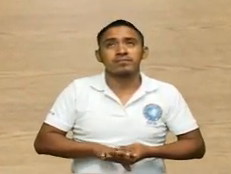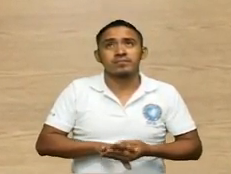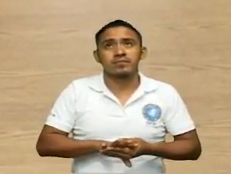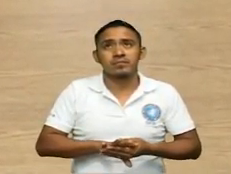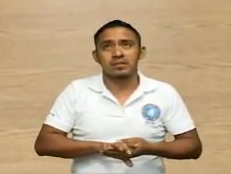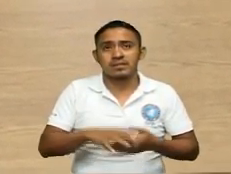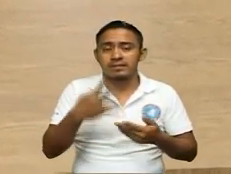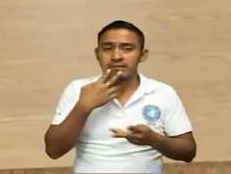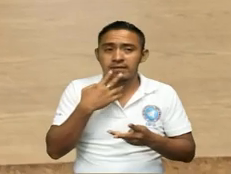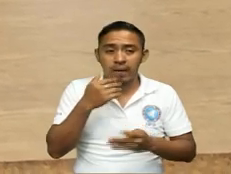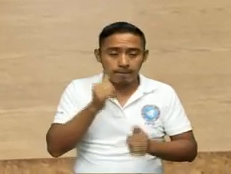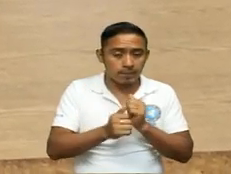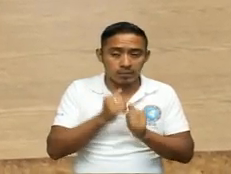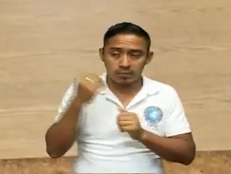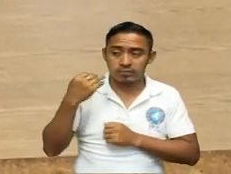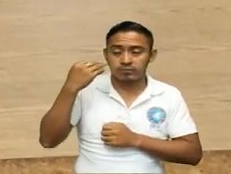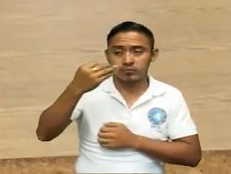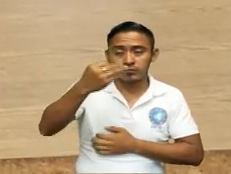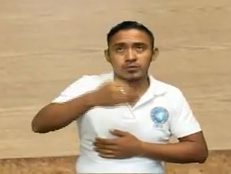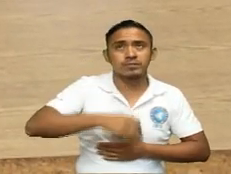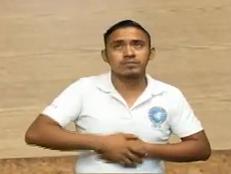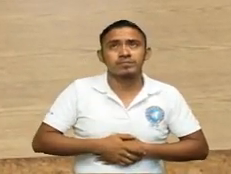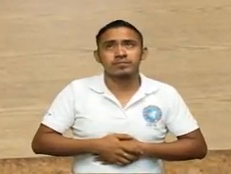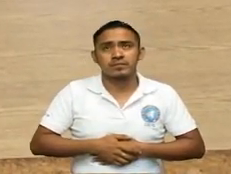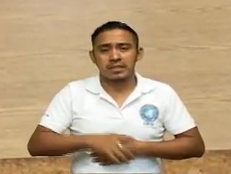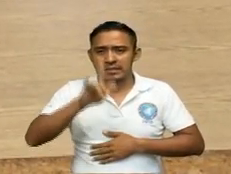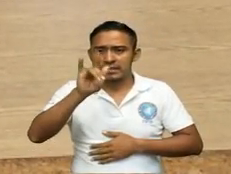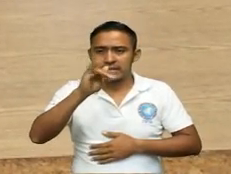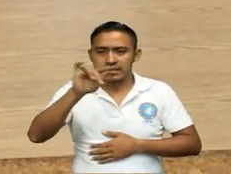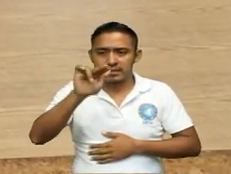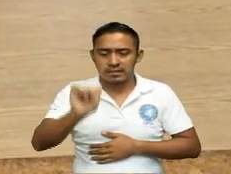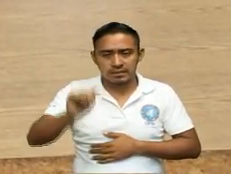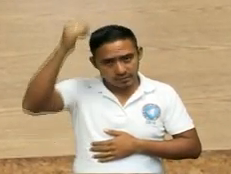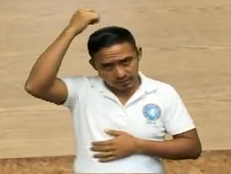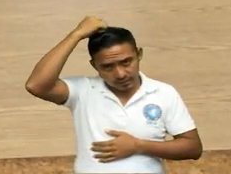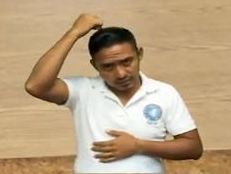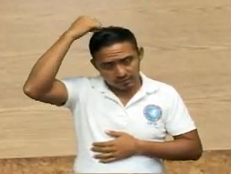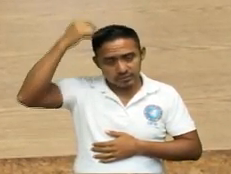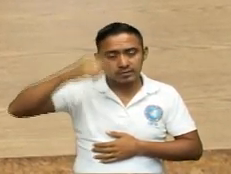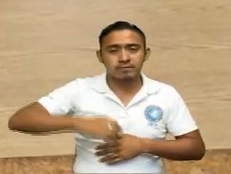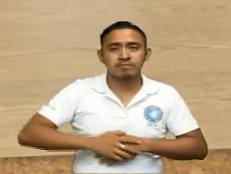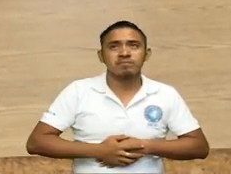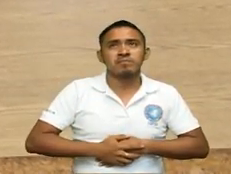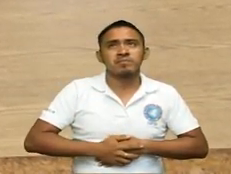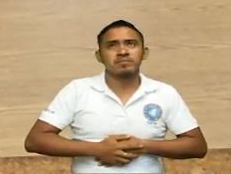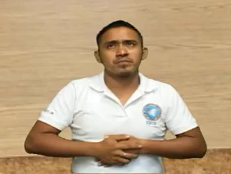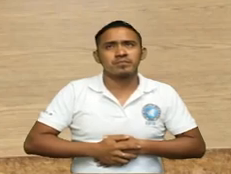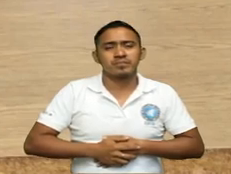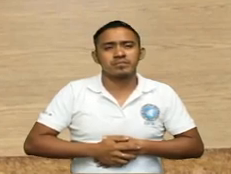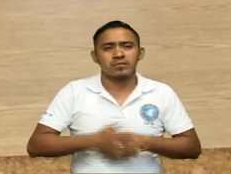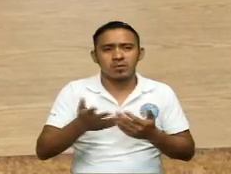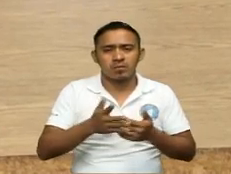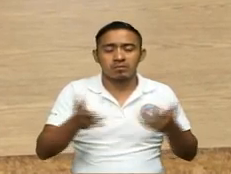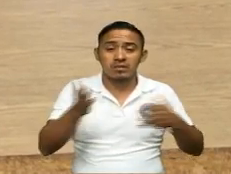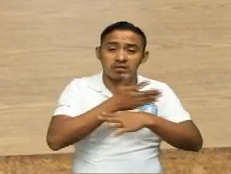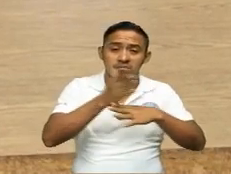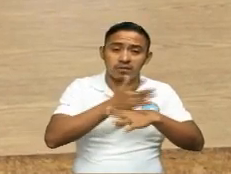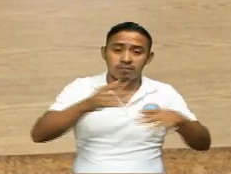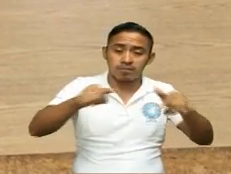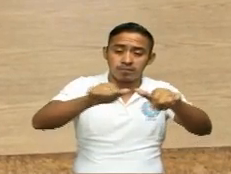no tenga complicaciones en el futuro en los niños. Entonces, la tiña de la cabeza es una infección generalmente transmitida a través de los animales,